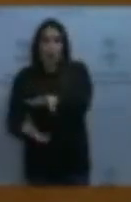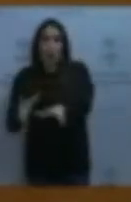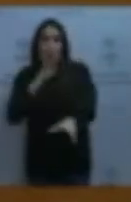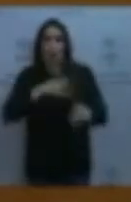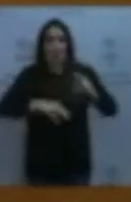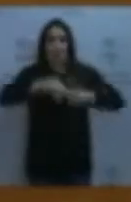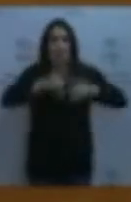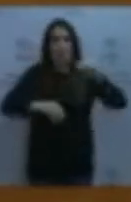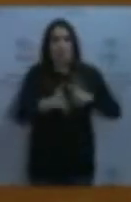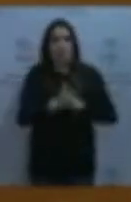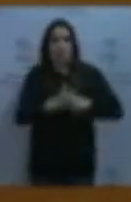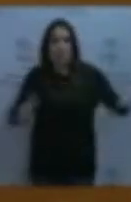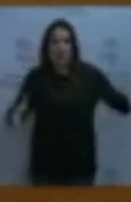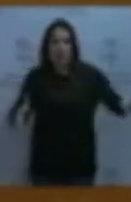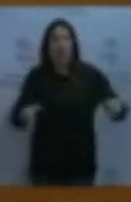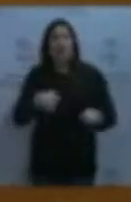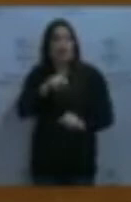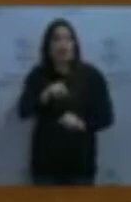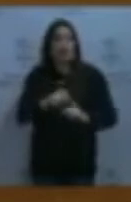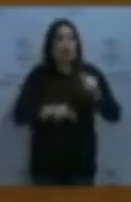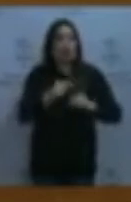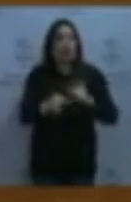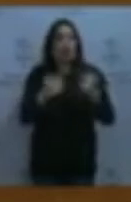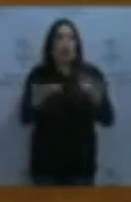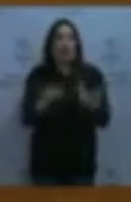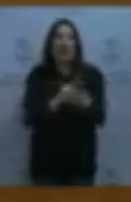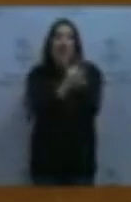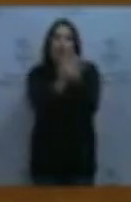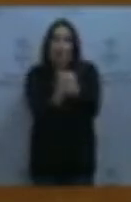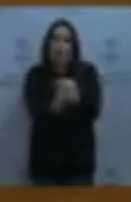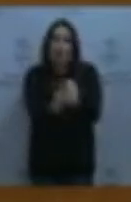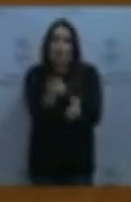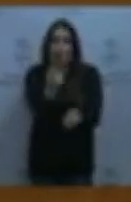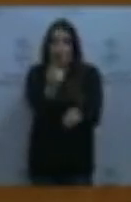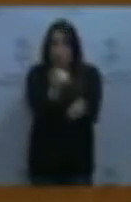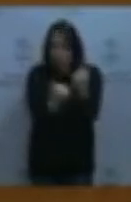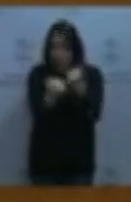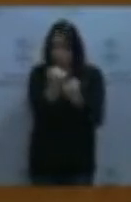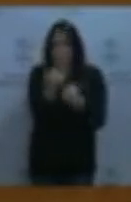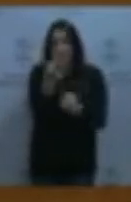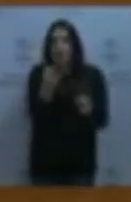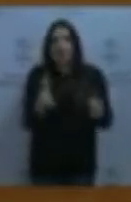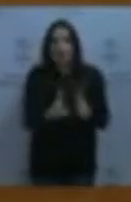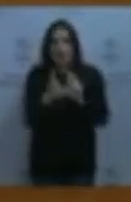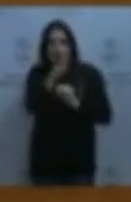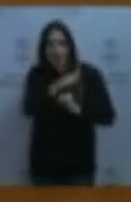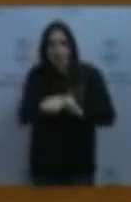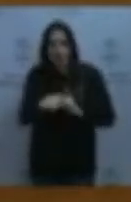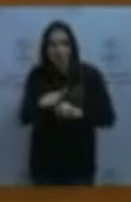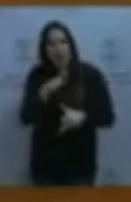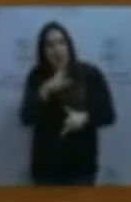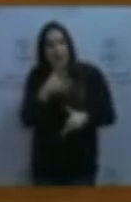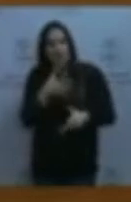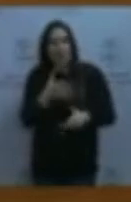infraestructura. Ello provocó un cambio económico y social en la zona. Y ahora ya es necesario ir más allá de